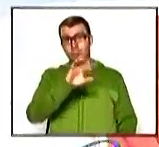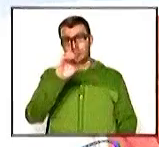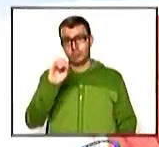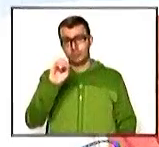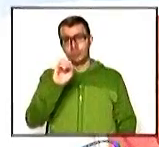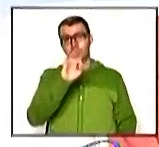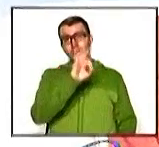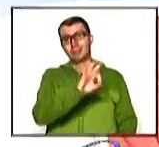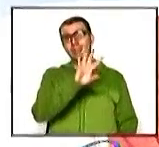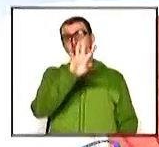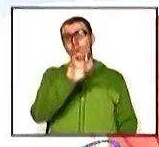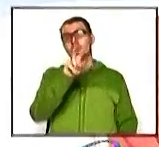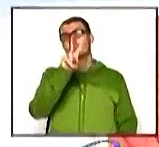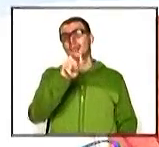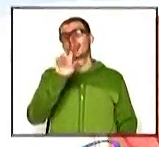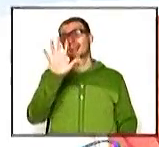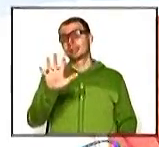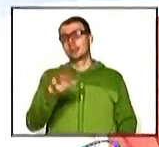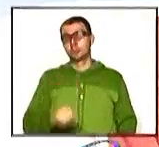330-3975.